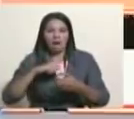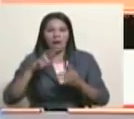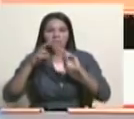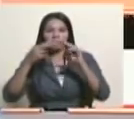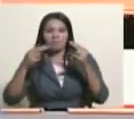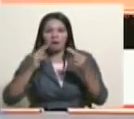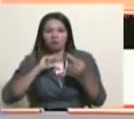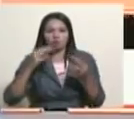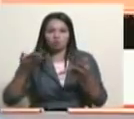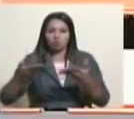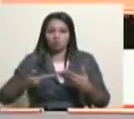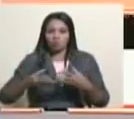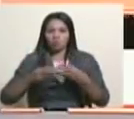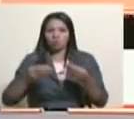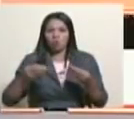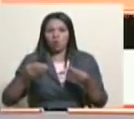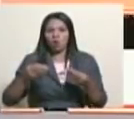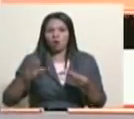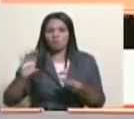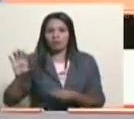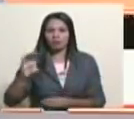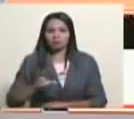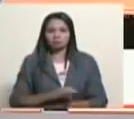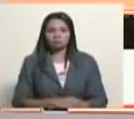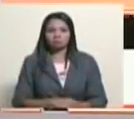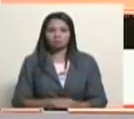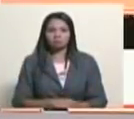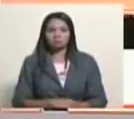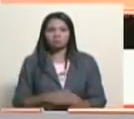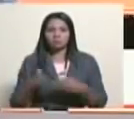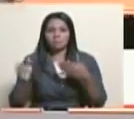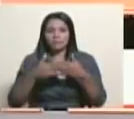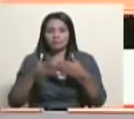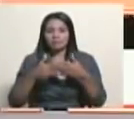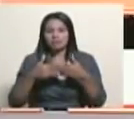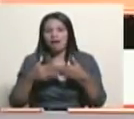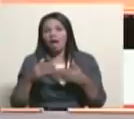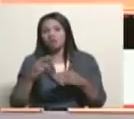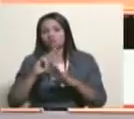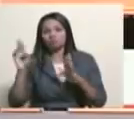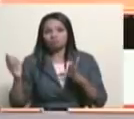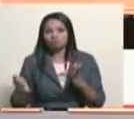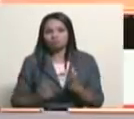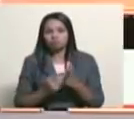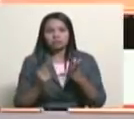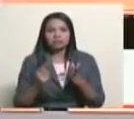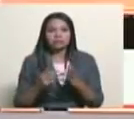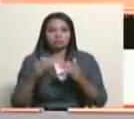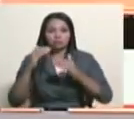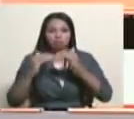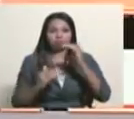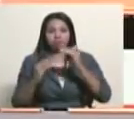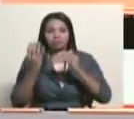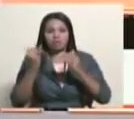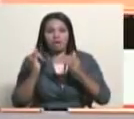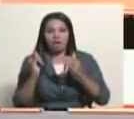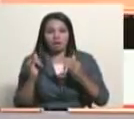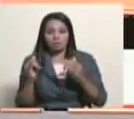que pueda recibir nuestro país. Para cerrar el ciclo de desestabilización